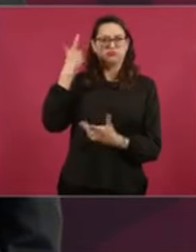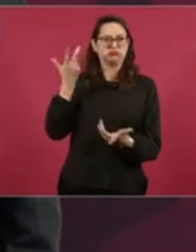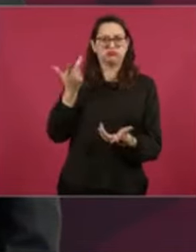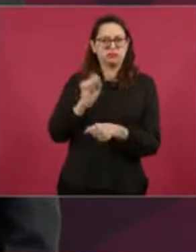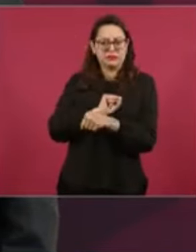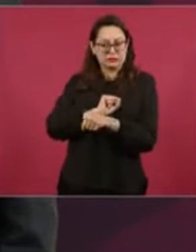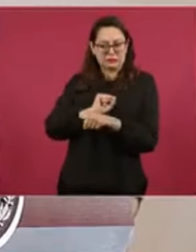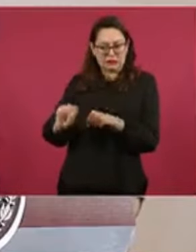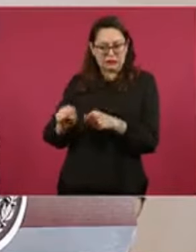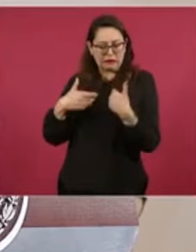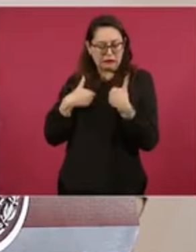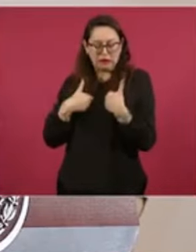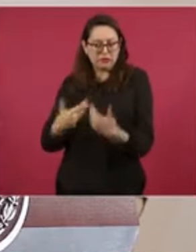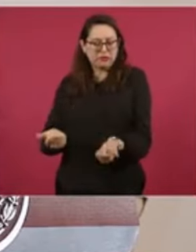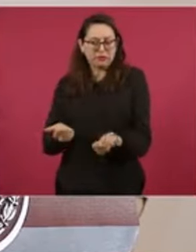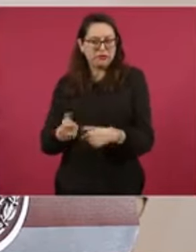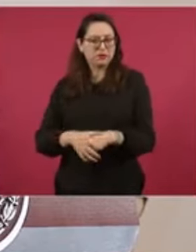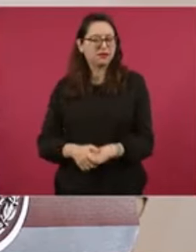en el manejo de la economía.